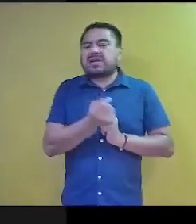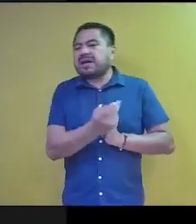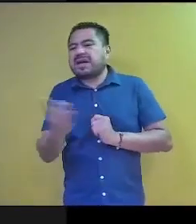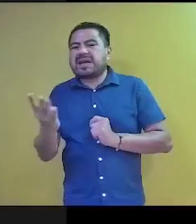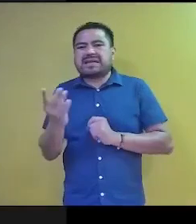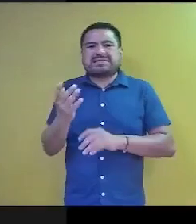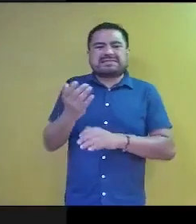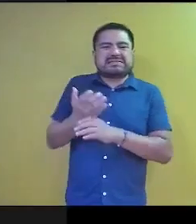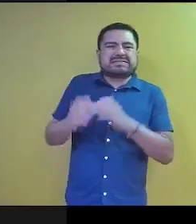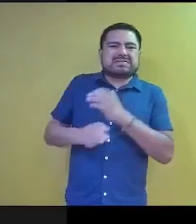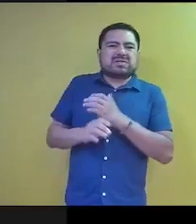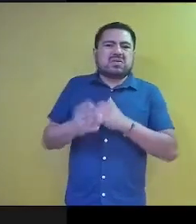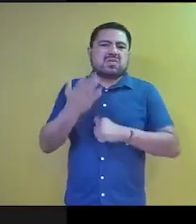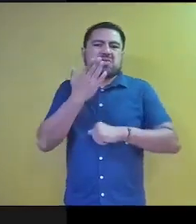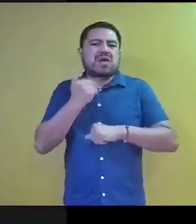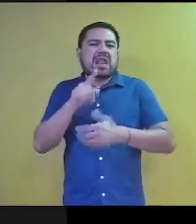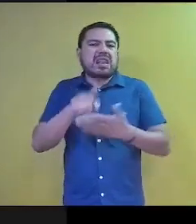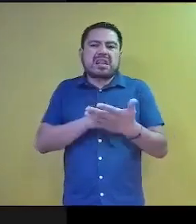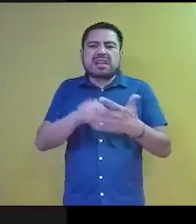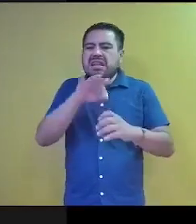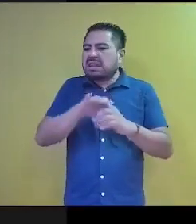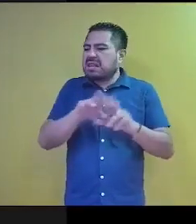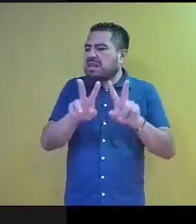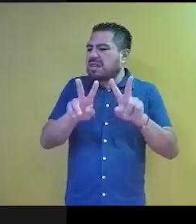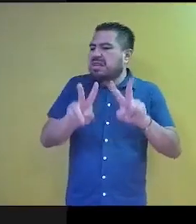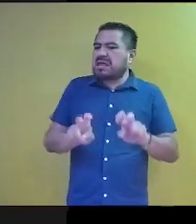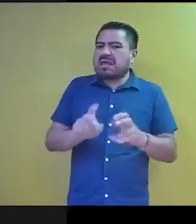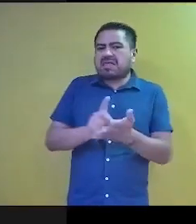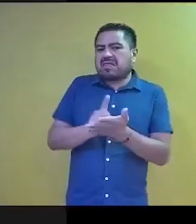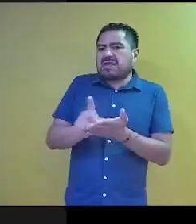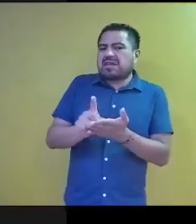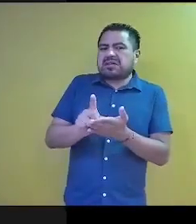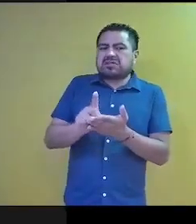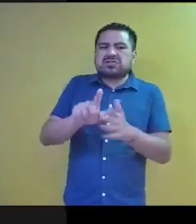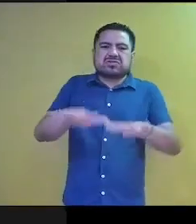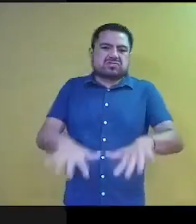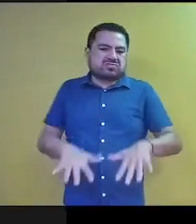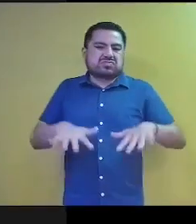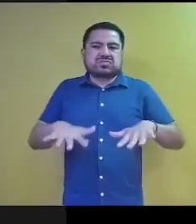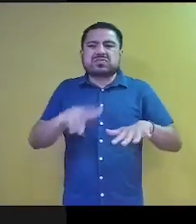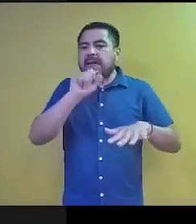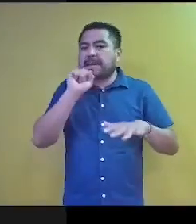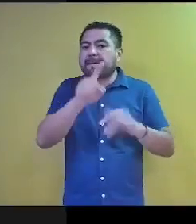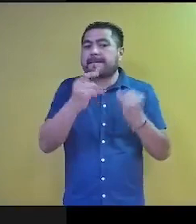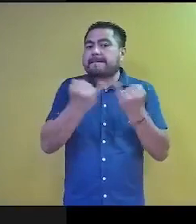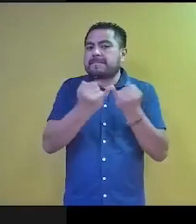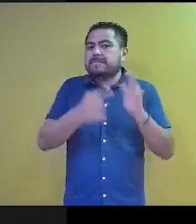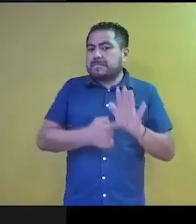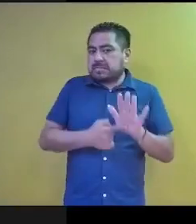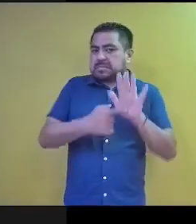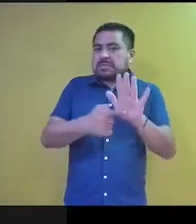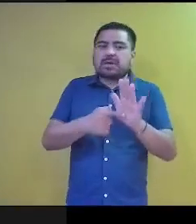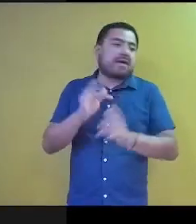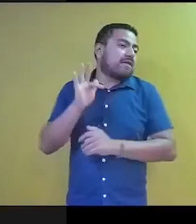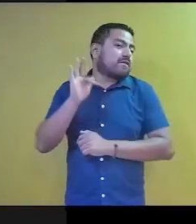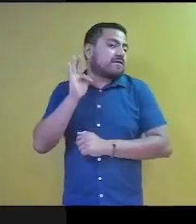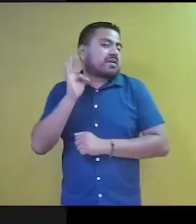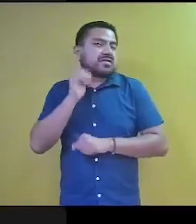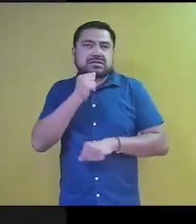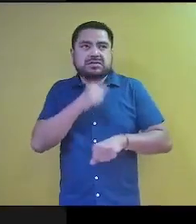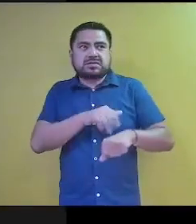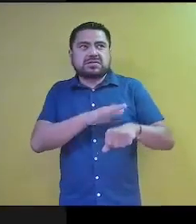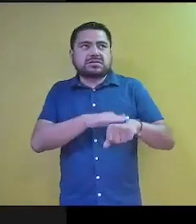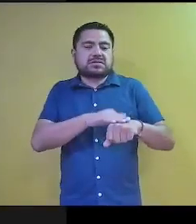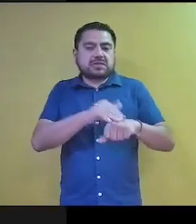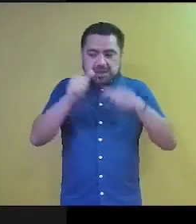actos que no fueron materia electoral, sino de derecho parlamentario, y la vista a la Fiscalía Especializada para